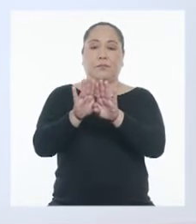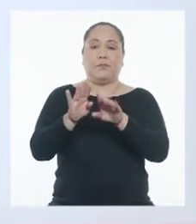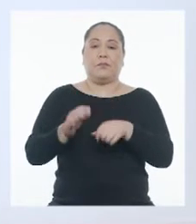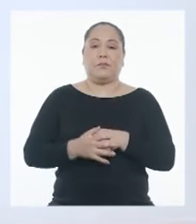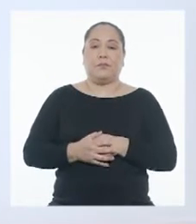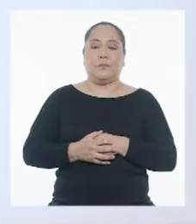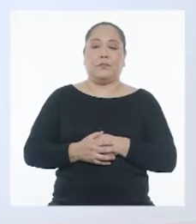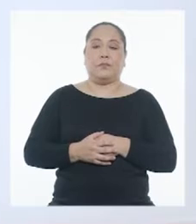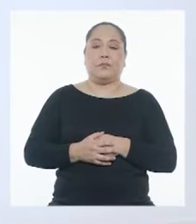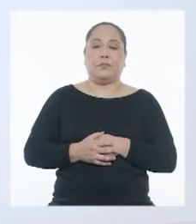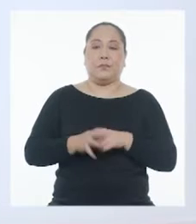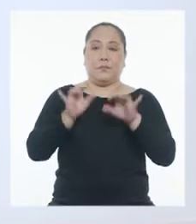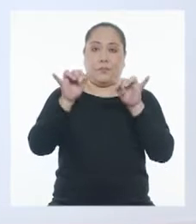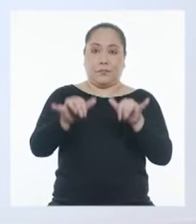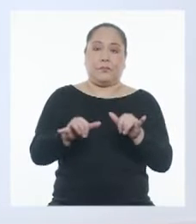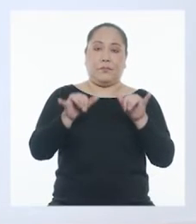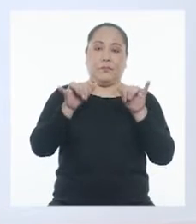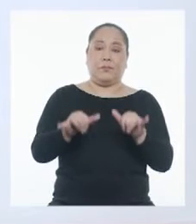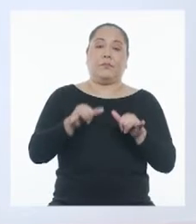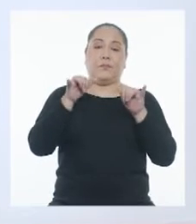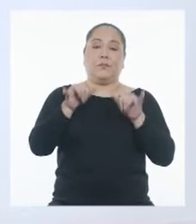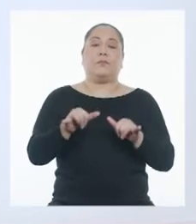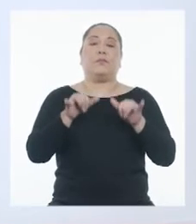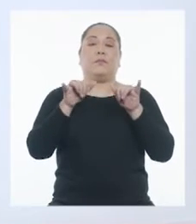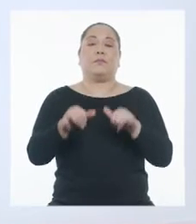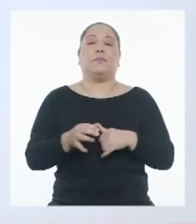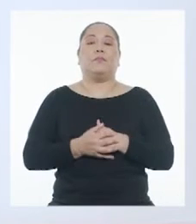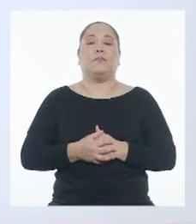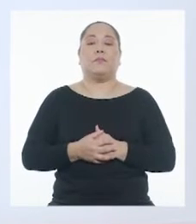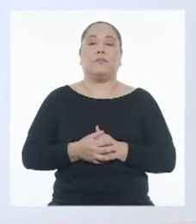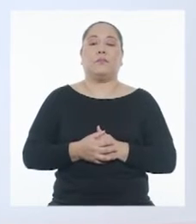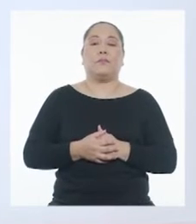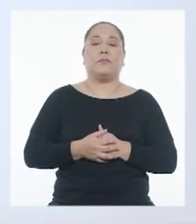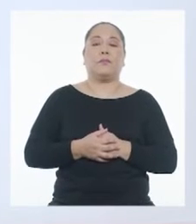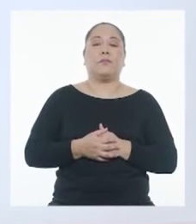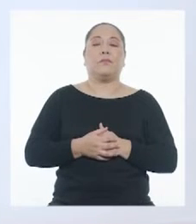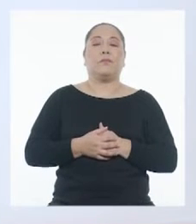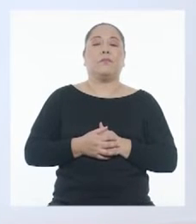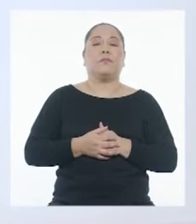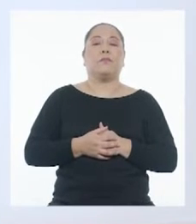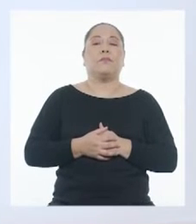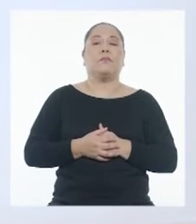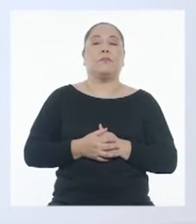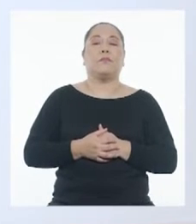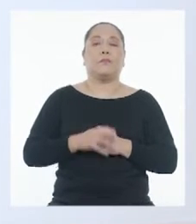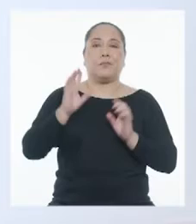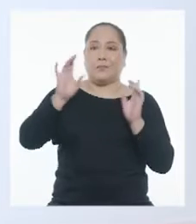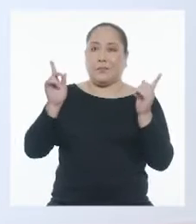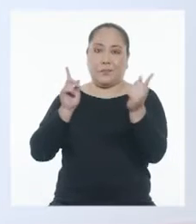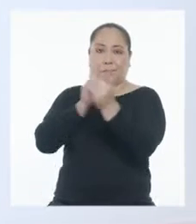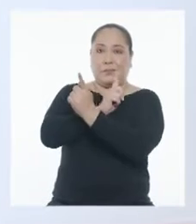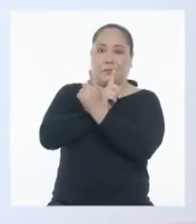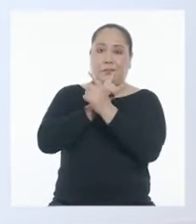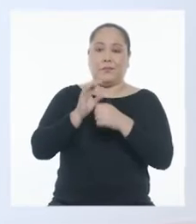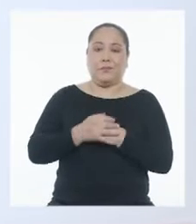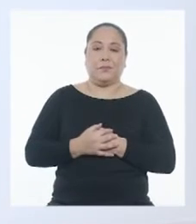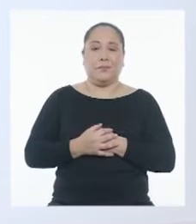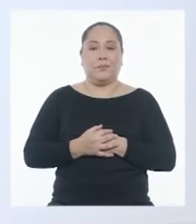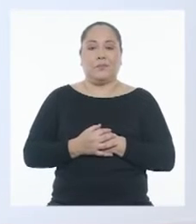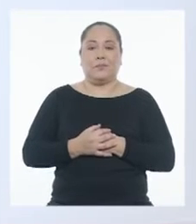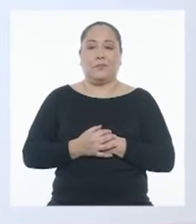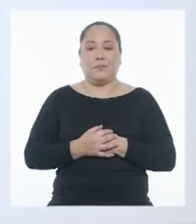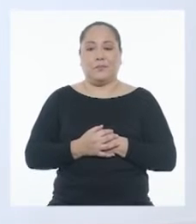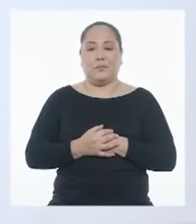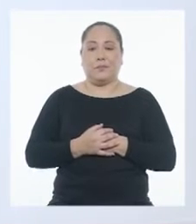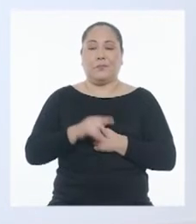hacia arriba. Eso, equilibrio. Muy bien. Eso es. Y cambiamos de